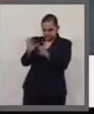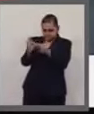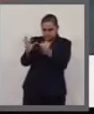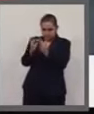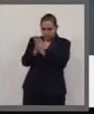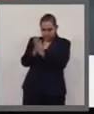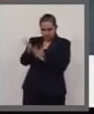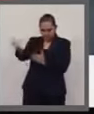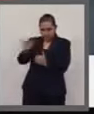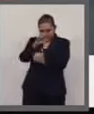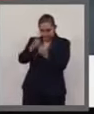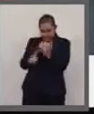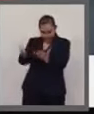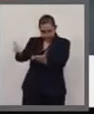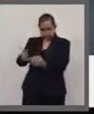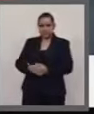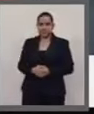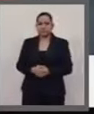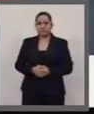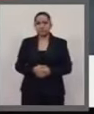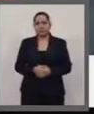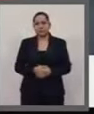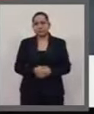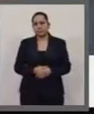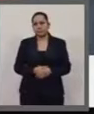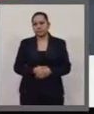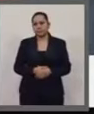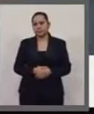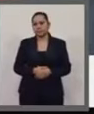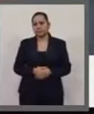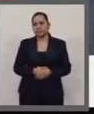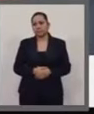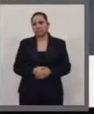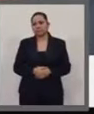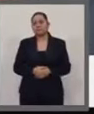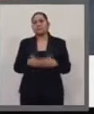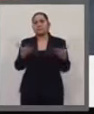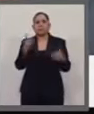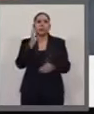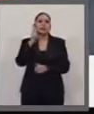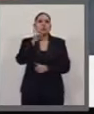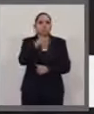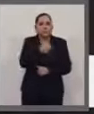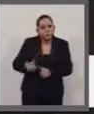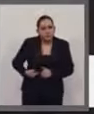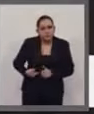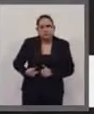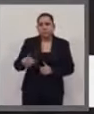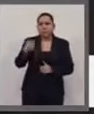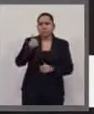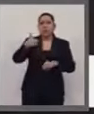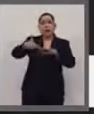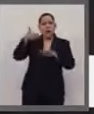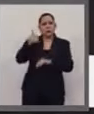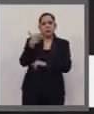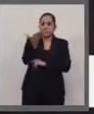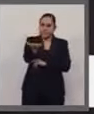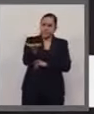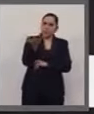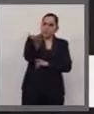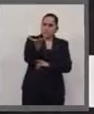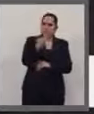de que usted dispone, por favor, si fuera tan amable. Diputada Presidenta, pedimos insistentemente que se leyera un documento